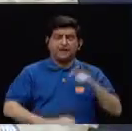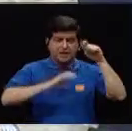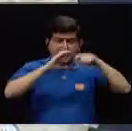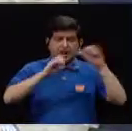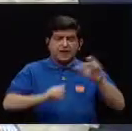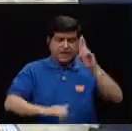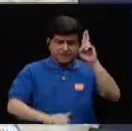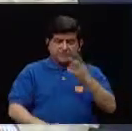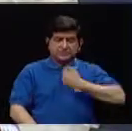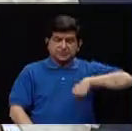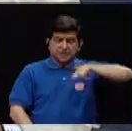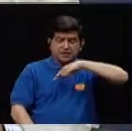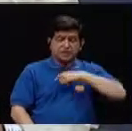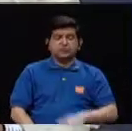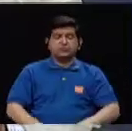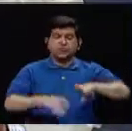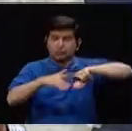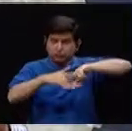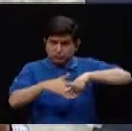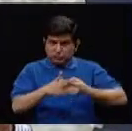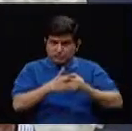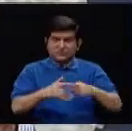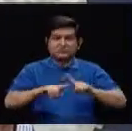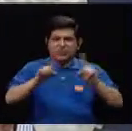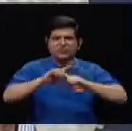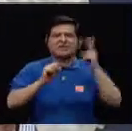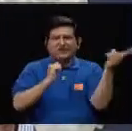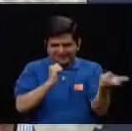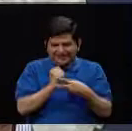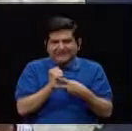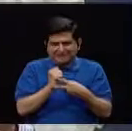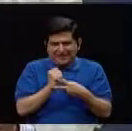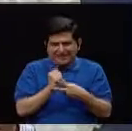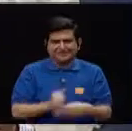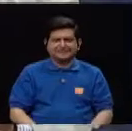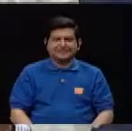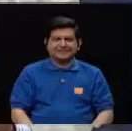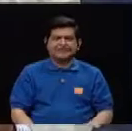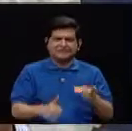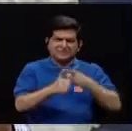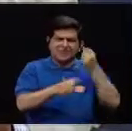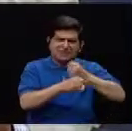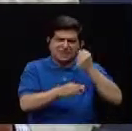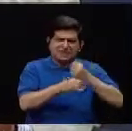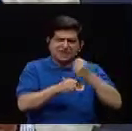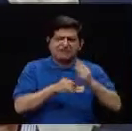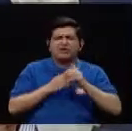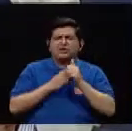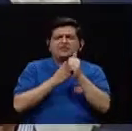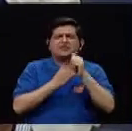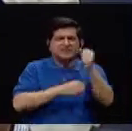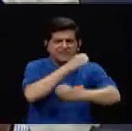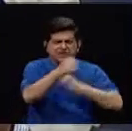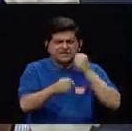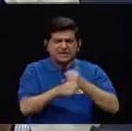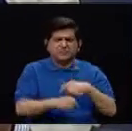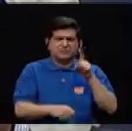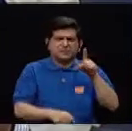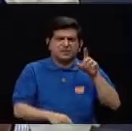el cine costarricense lo hemos inaugurado en diferentes varias veces. Etapas. Sí, varias veces. Desde empezando el varias trabajo veces. De los pioneros en los